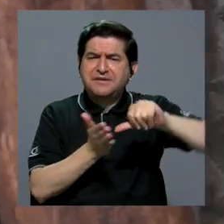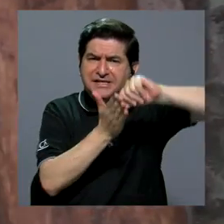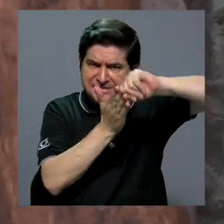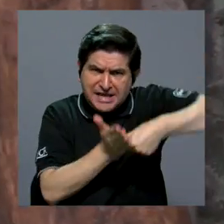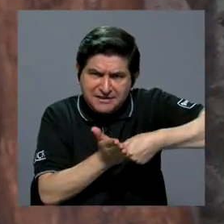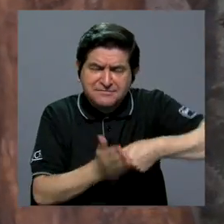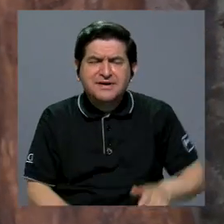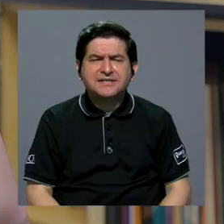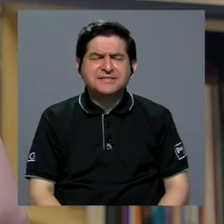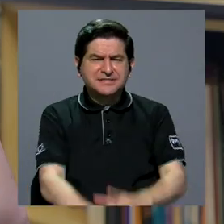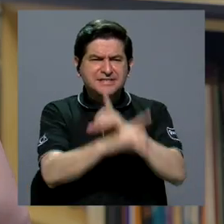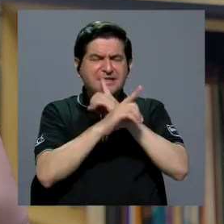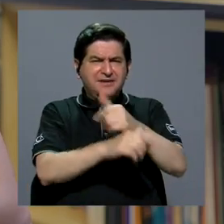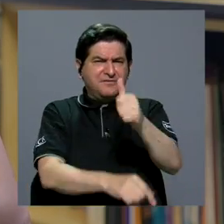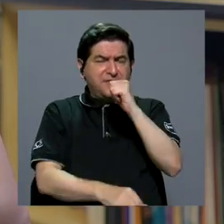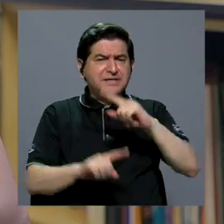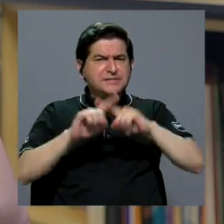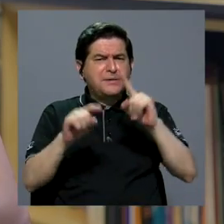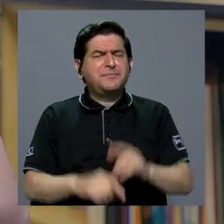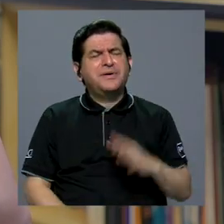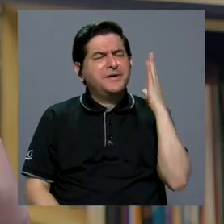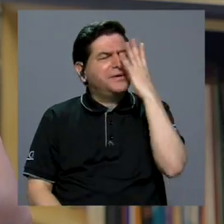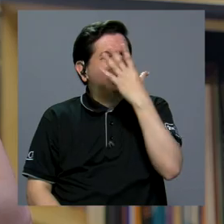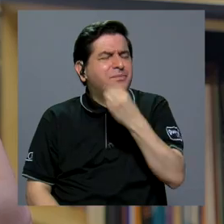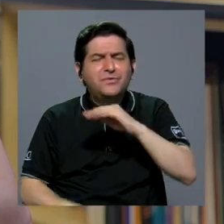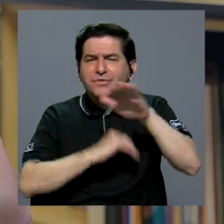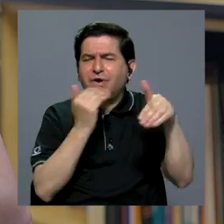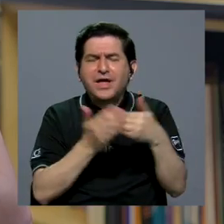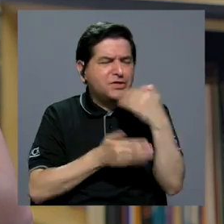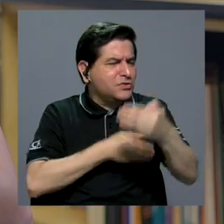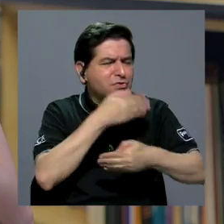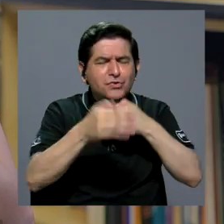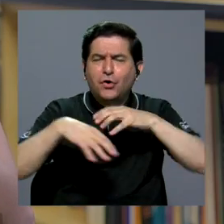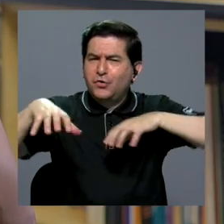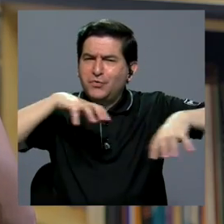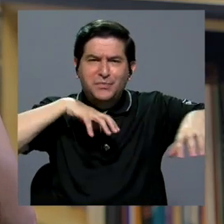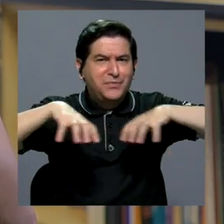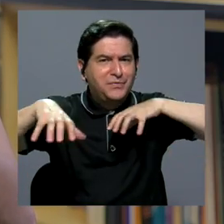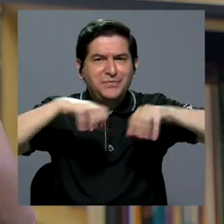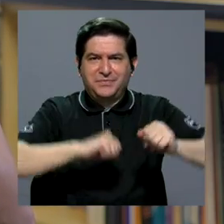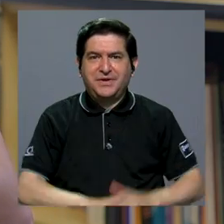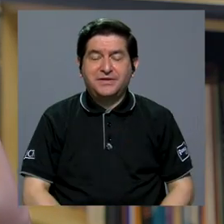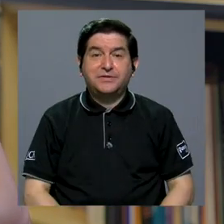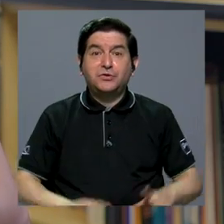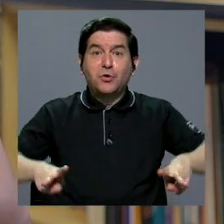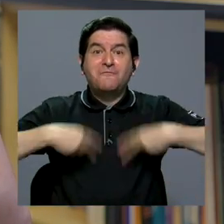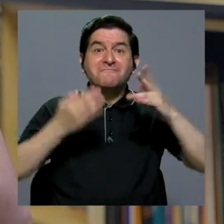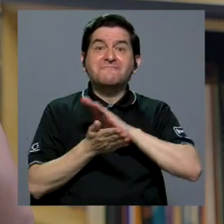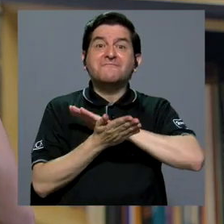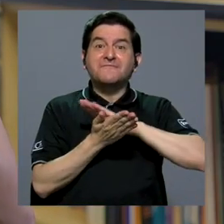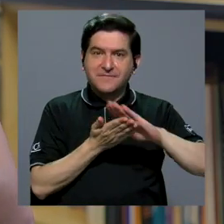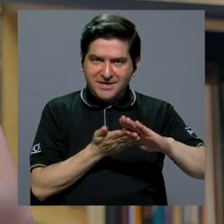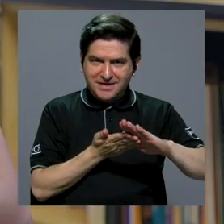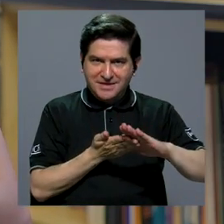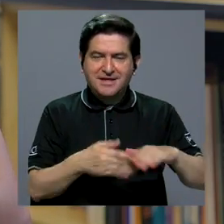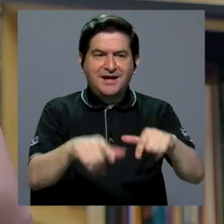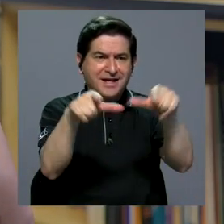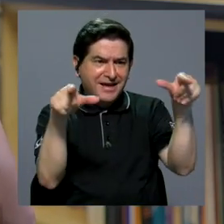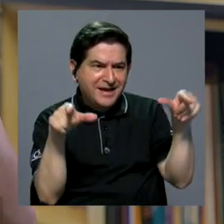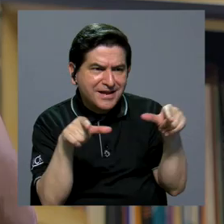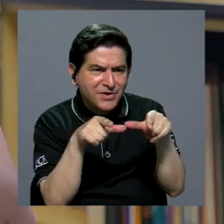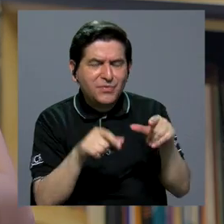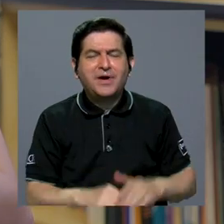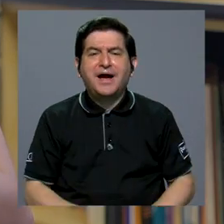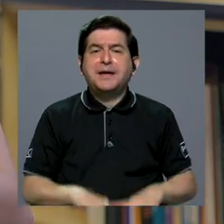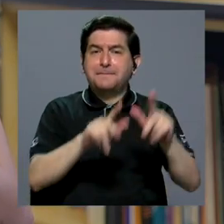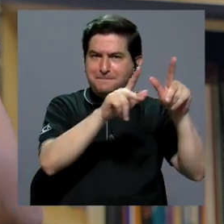énfasis en la defensa del agua, pero es muy hermoso ver cómo en todos los procesos de movilización es la vida digna de los territorios y